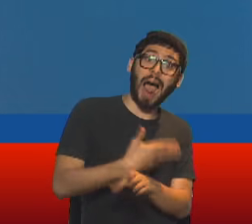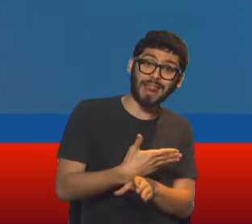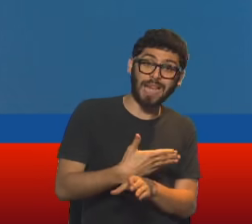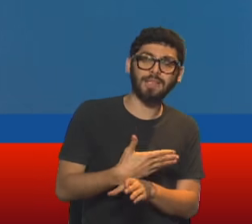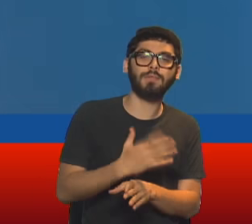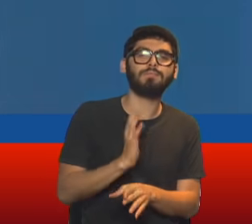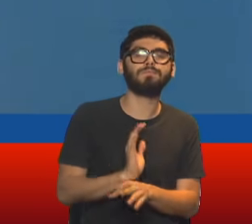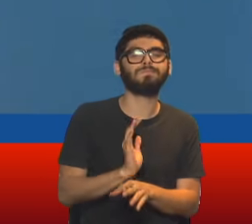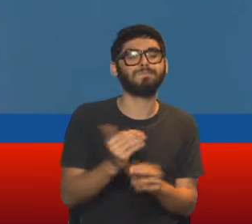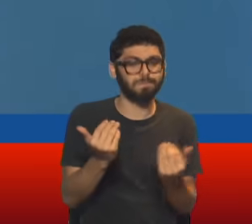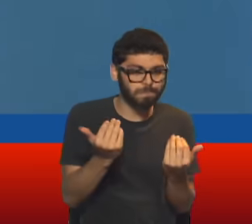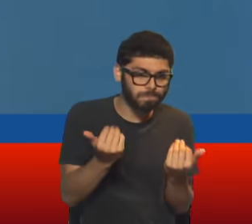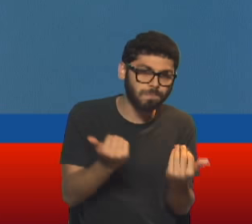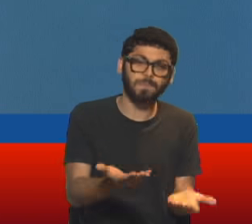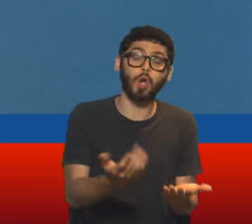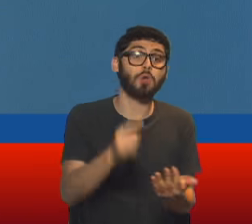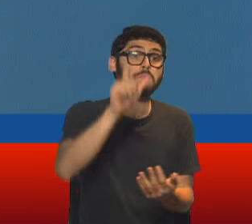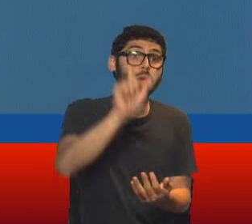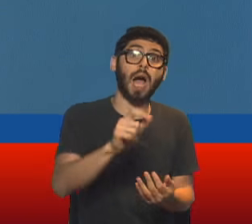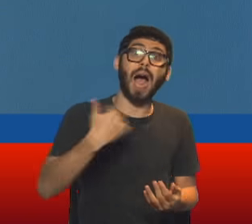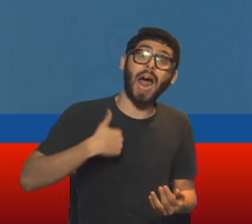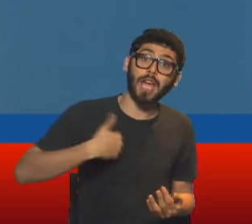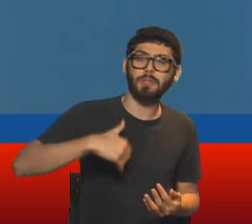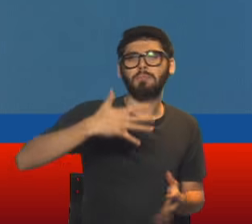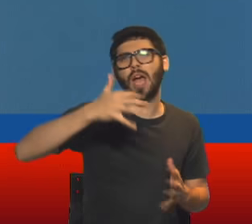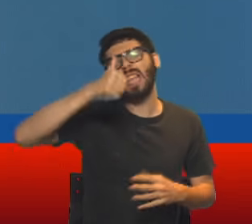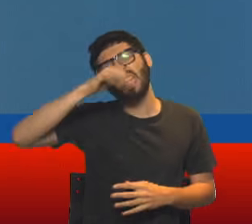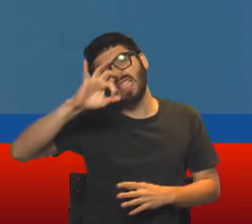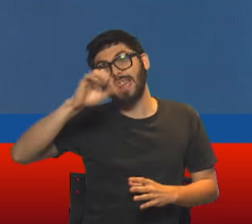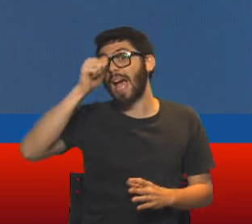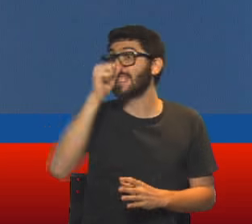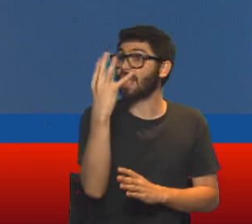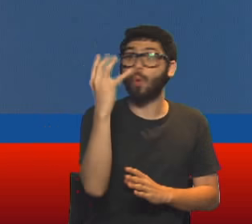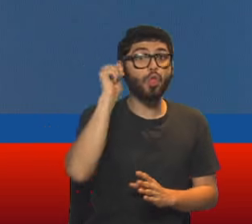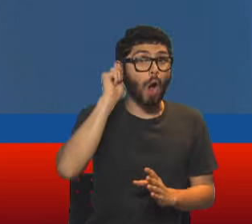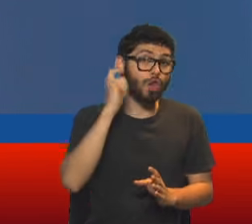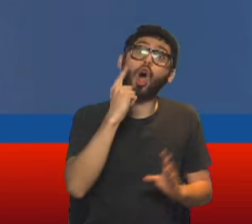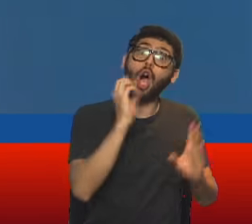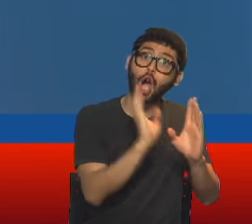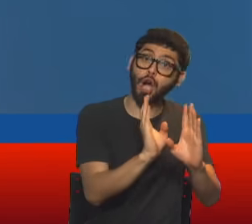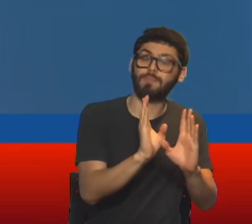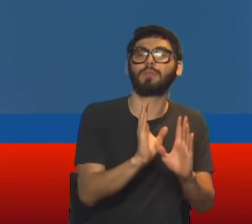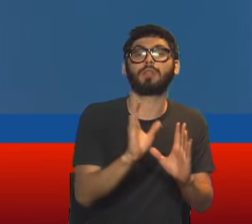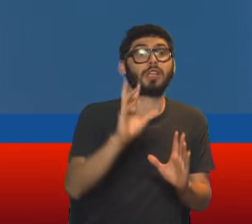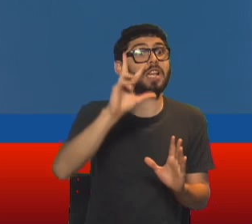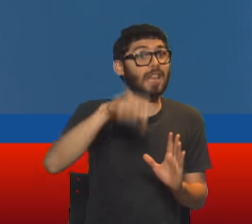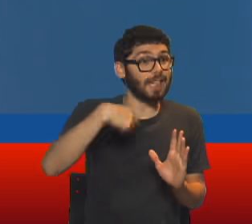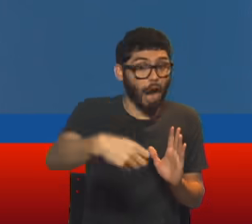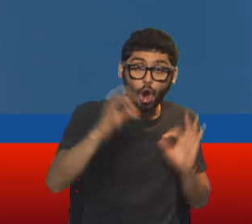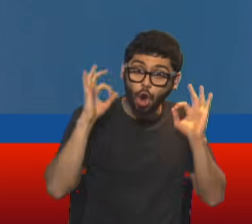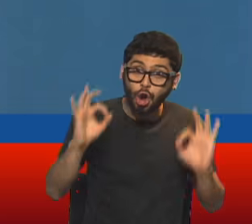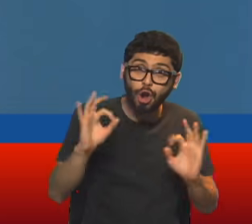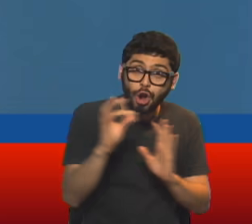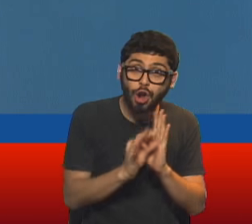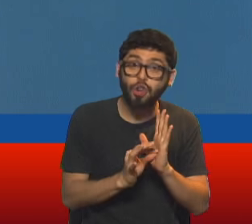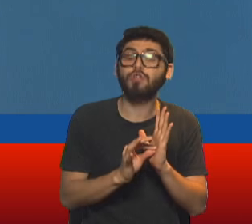posibilidad de que un argentino que tiene entre 60 y 64 años de edad tenga los 30 años de aportes ya realizados